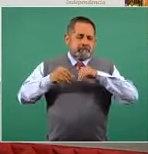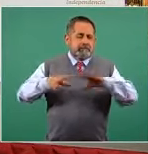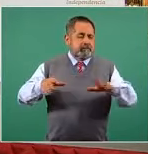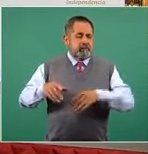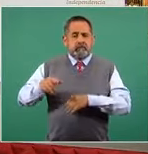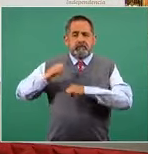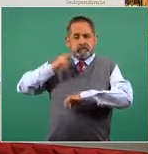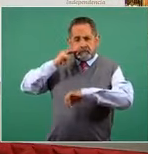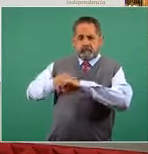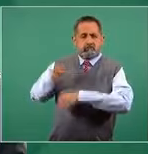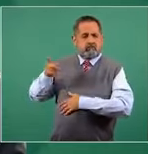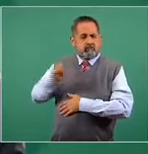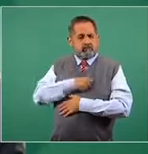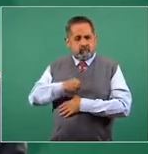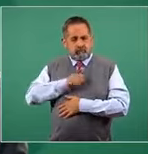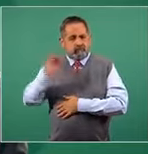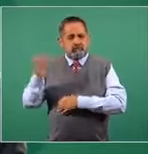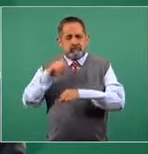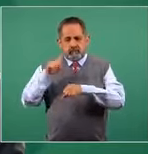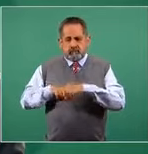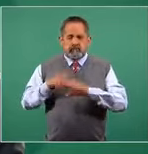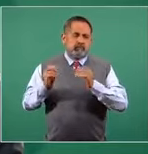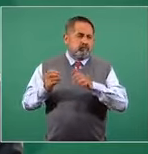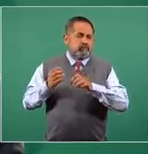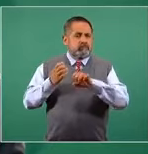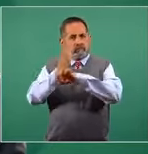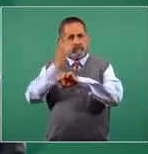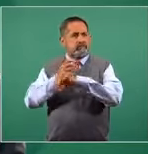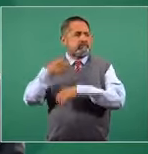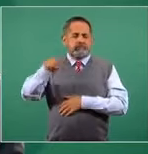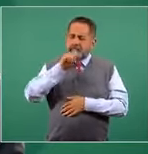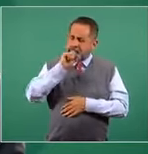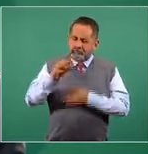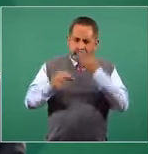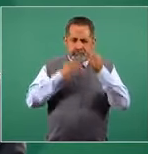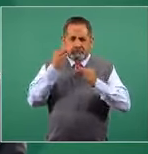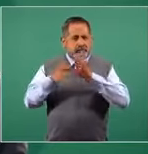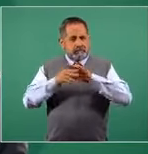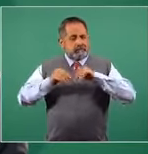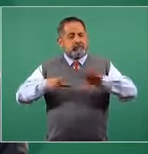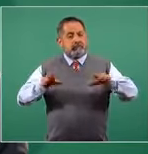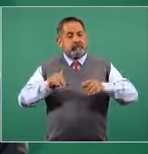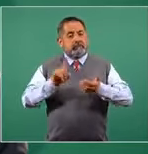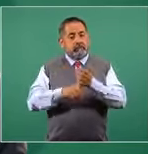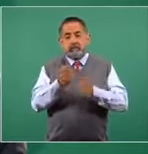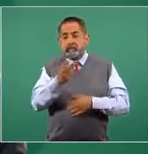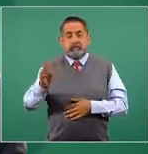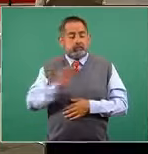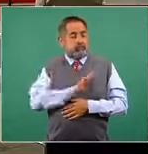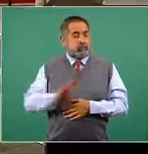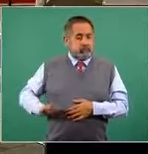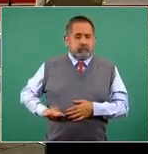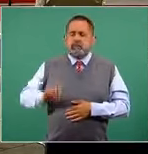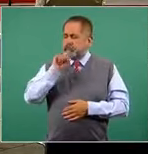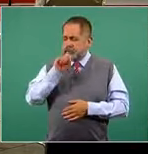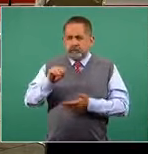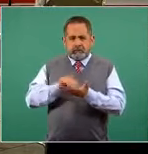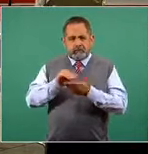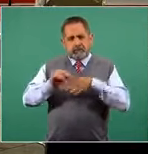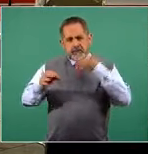la autoridad sanitaria federal como la estatal o incluso funcionarias y funcionarios